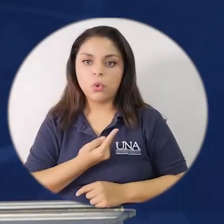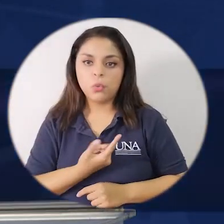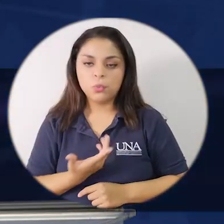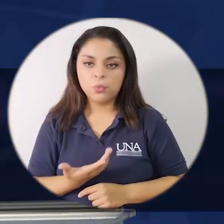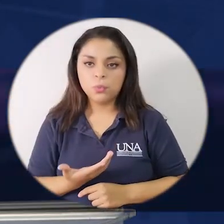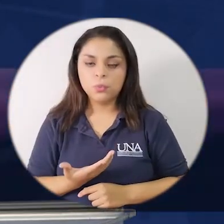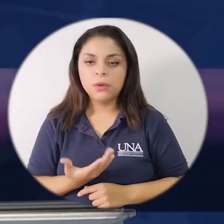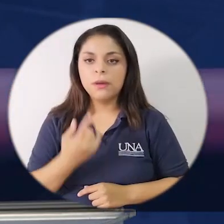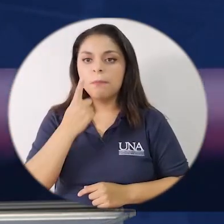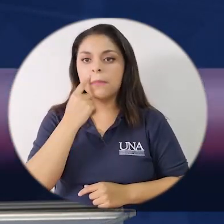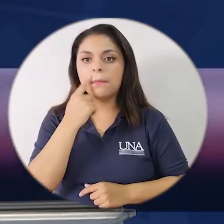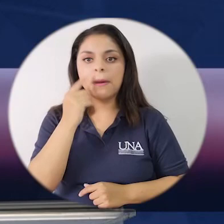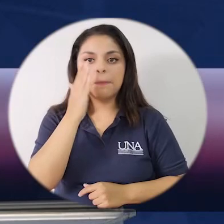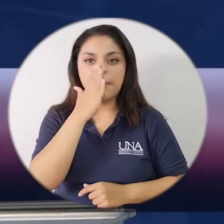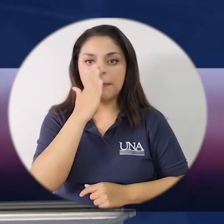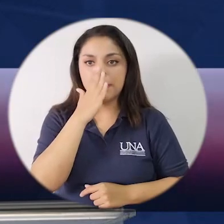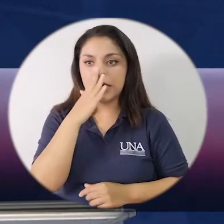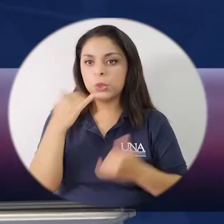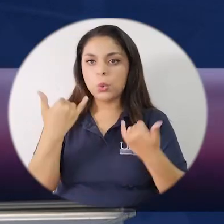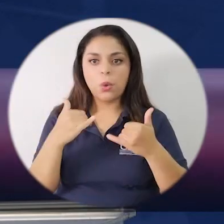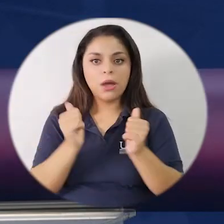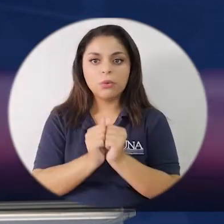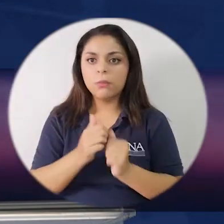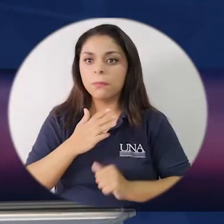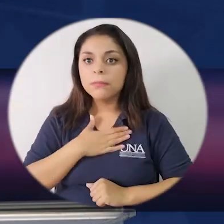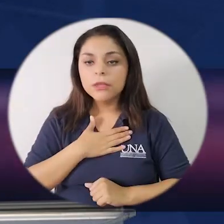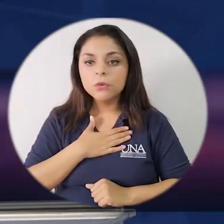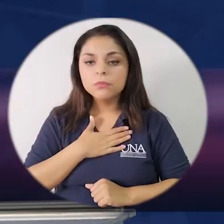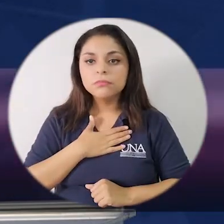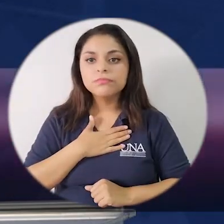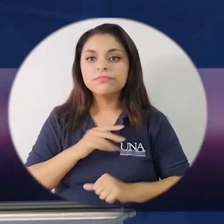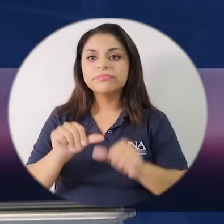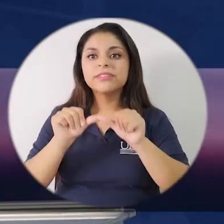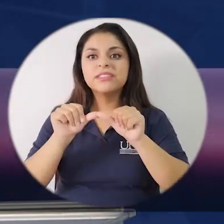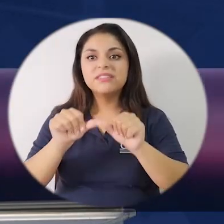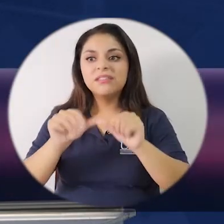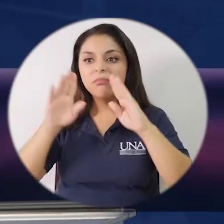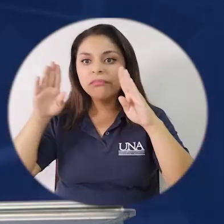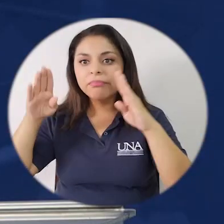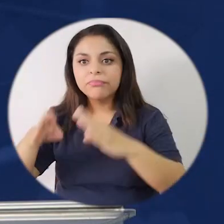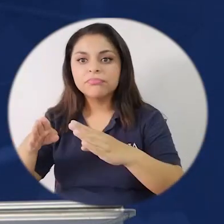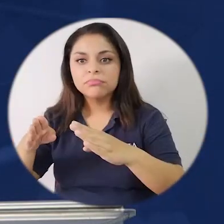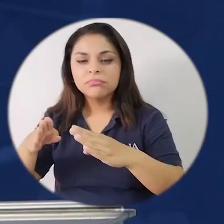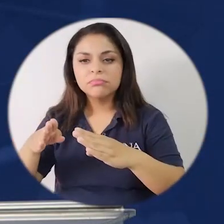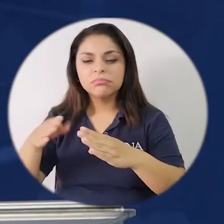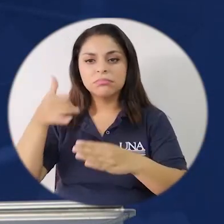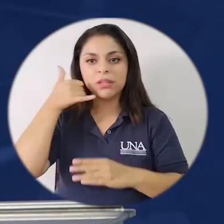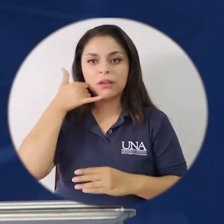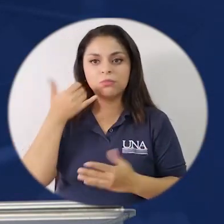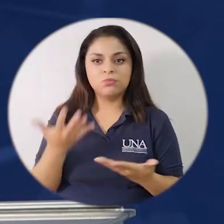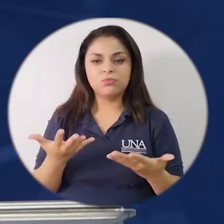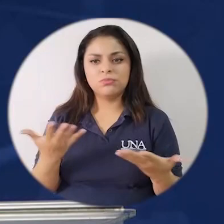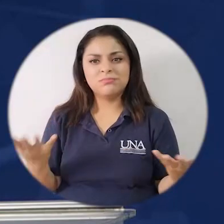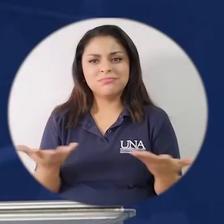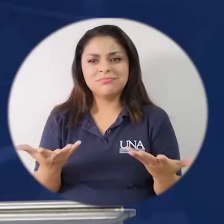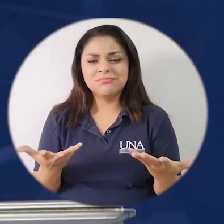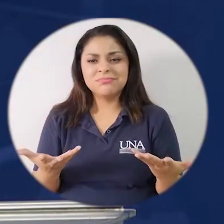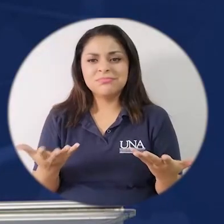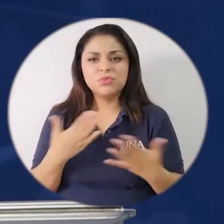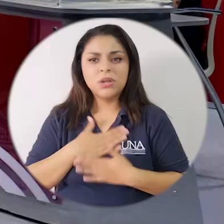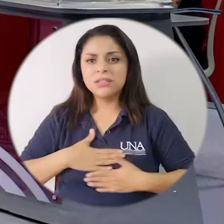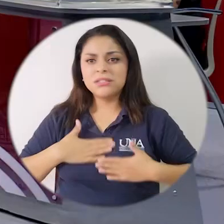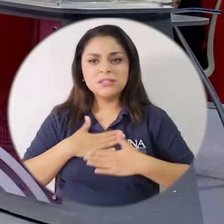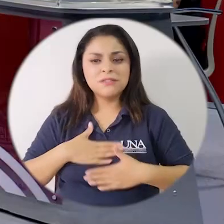aburrido jugar bola solo. Si Exactamente. papá y mamá no vienen a jugar conmigo y siguen pegados al aparato,